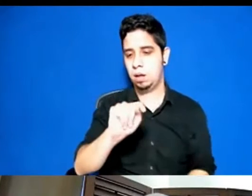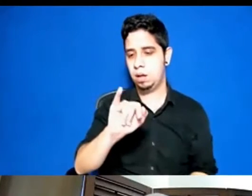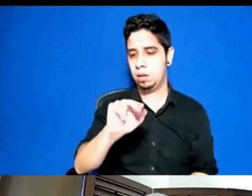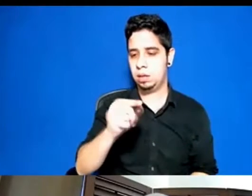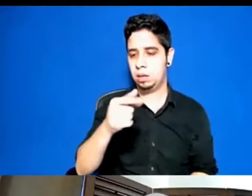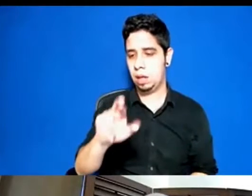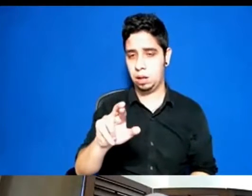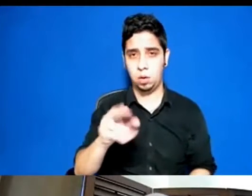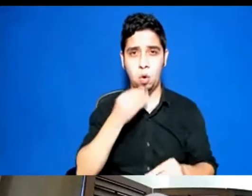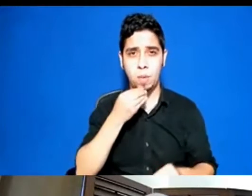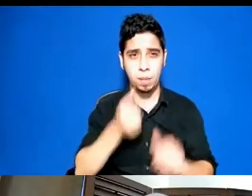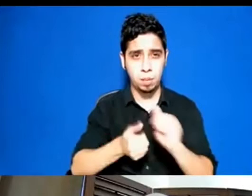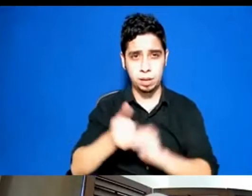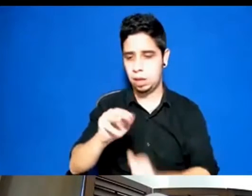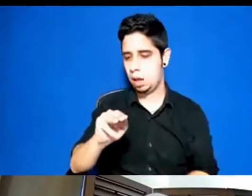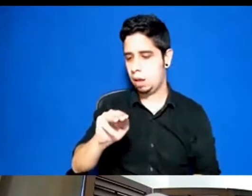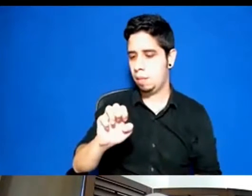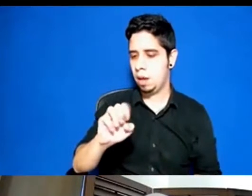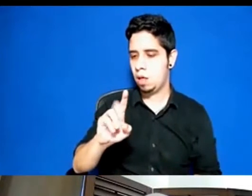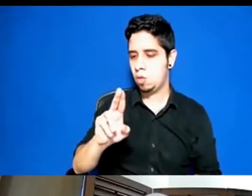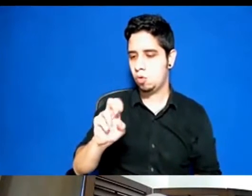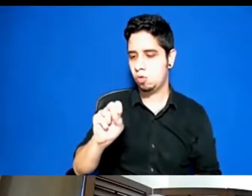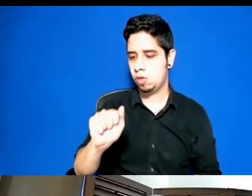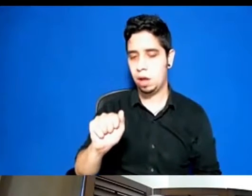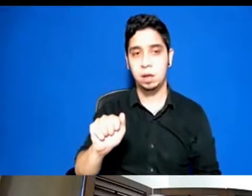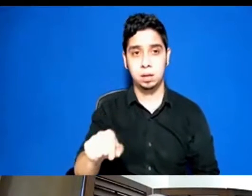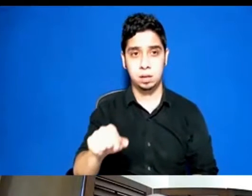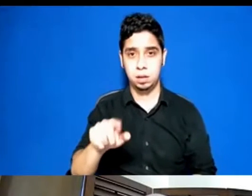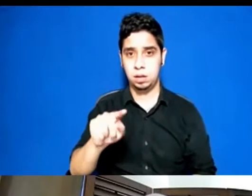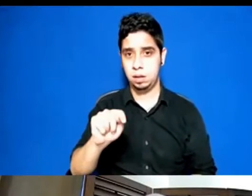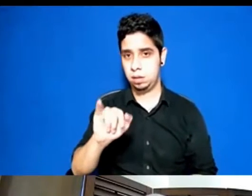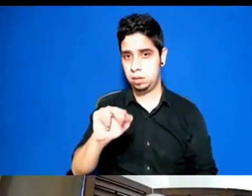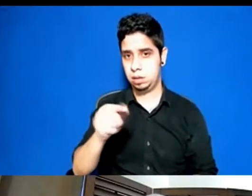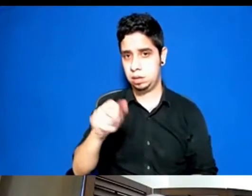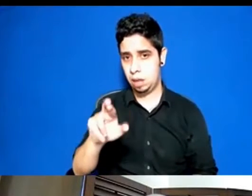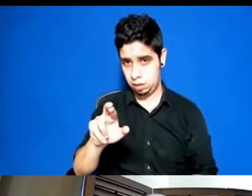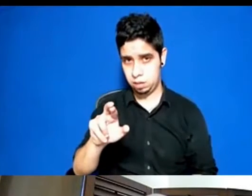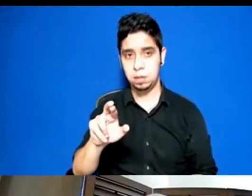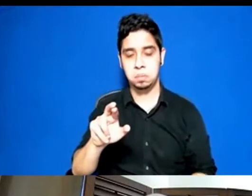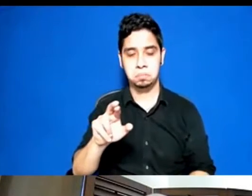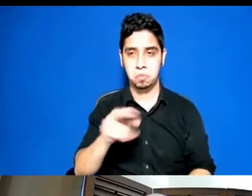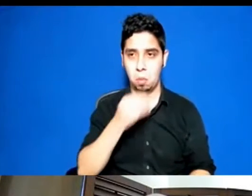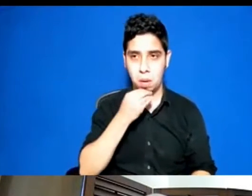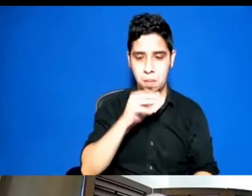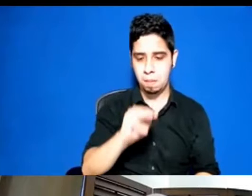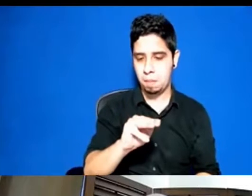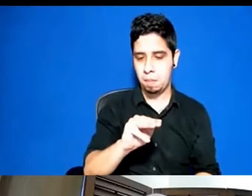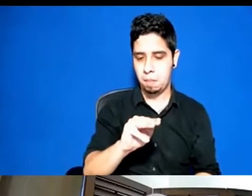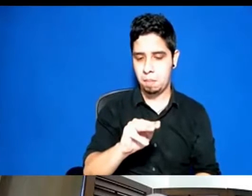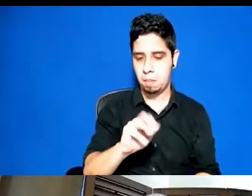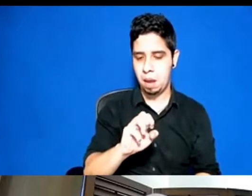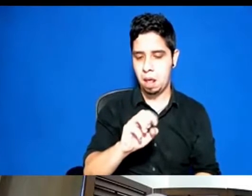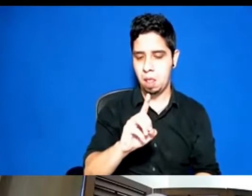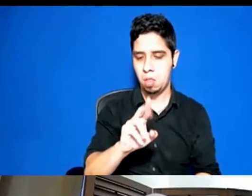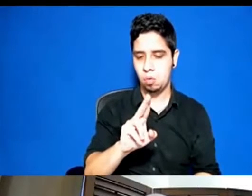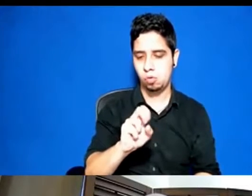tortuga tiene como que su profesión, ¿verdad? Las pinglares se dedican a las medusas. Hay otra que están